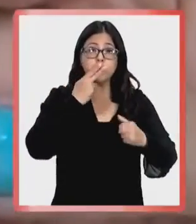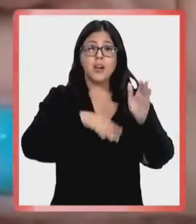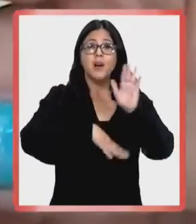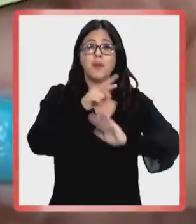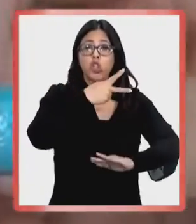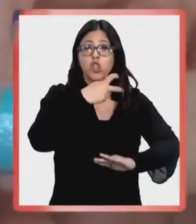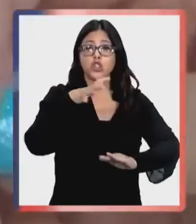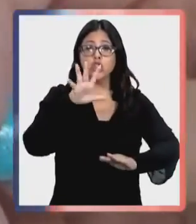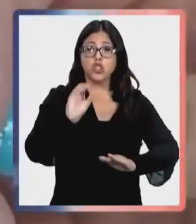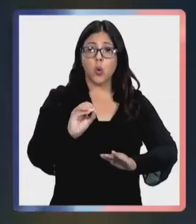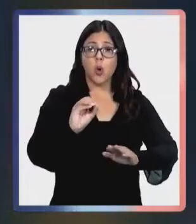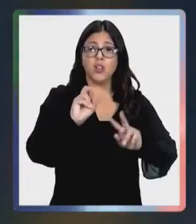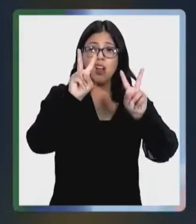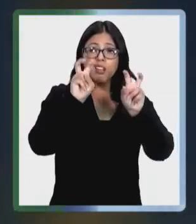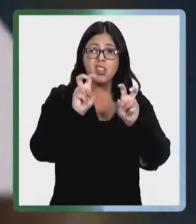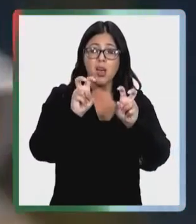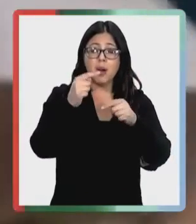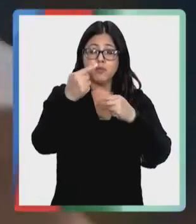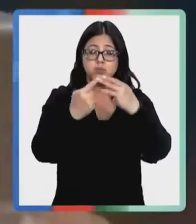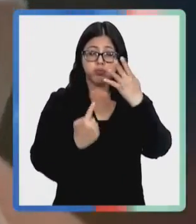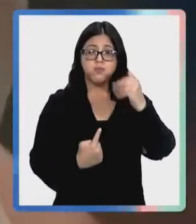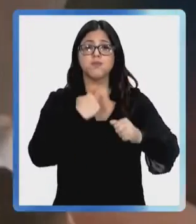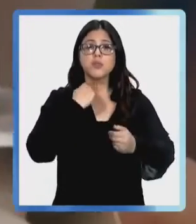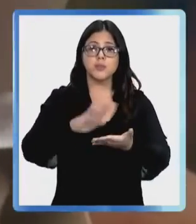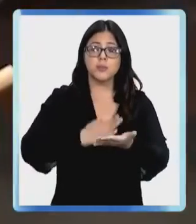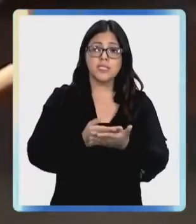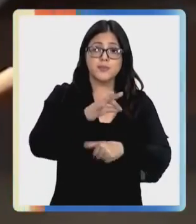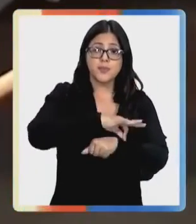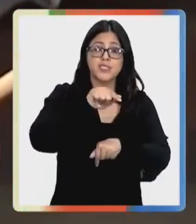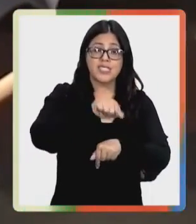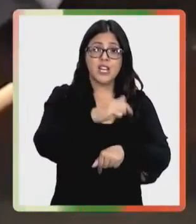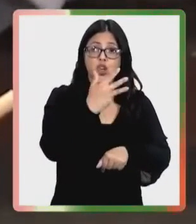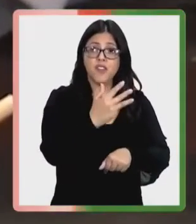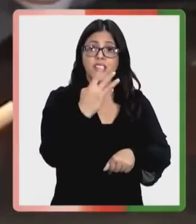de 250 sustancias nocivas para la salud.